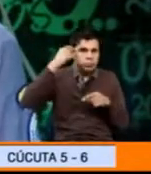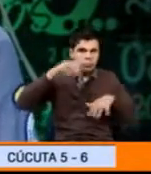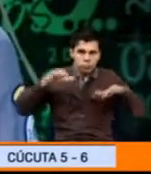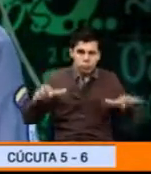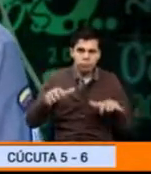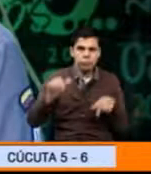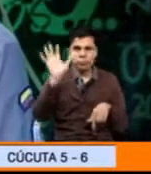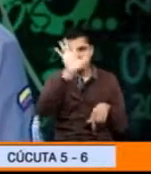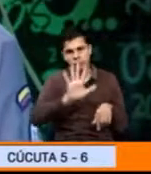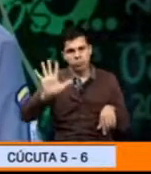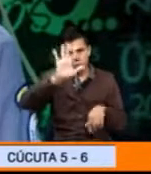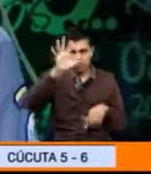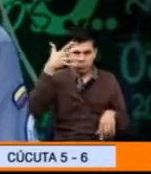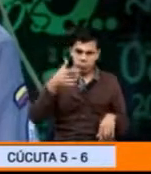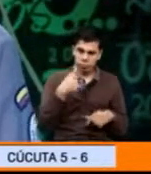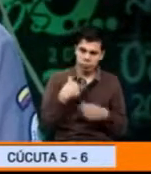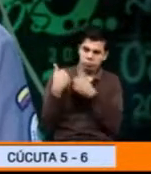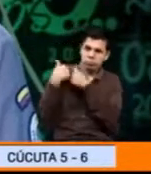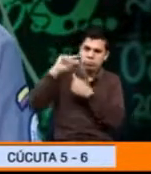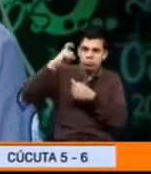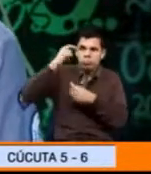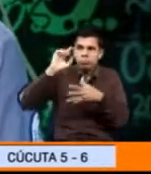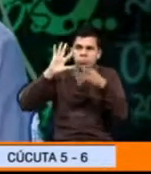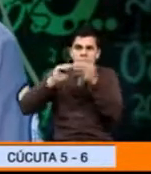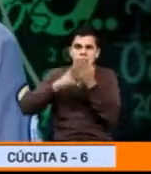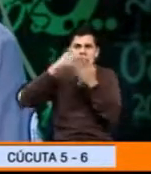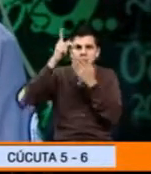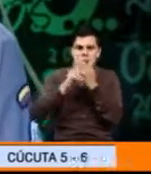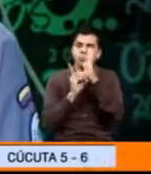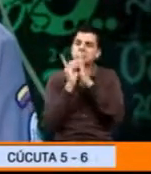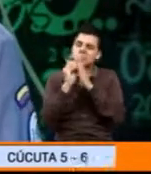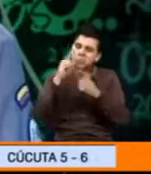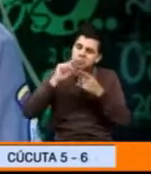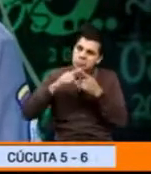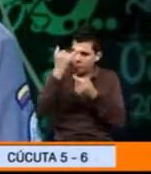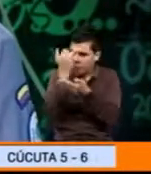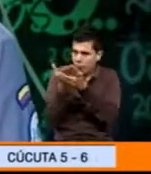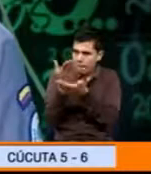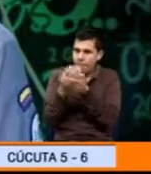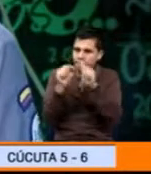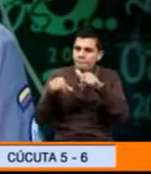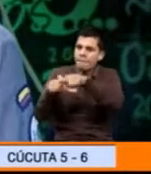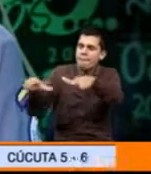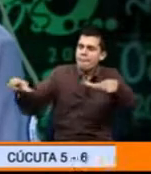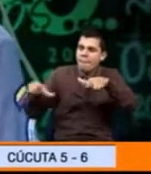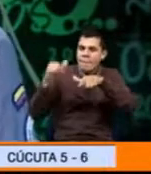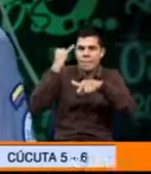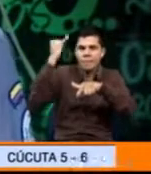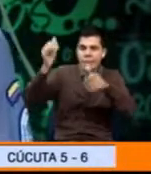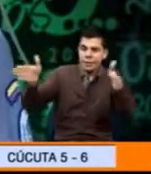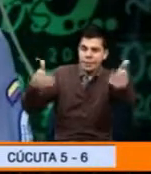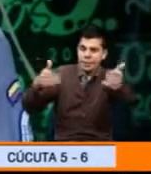5 departamentos que tengo jurisdicción para que los planes de desarrollo quedaran inmersas propuestas de la creación de